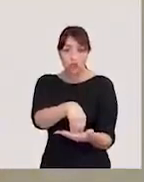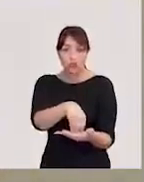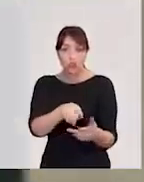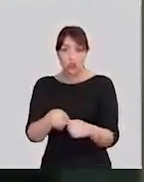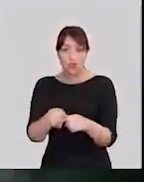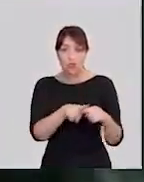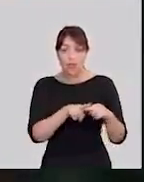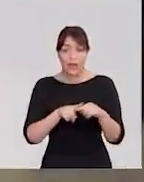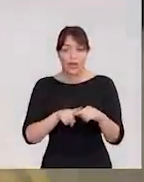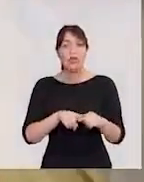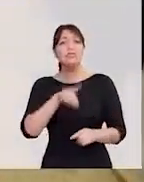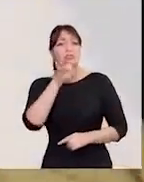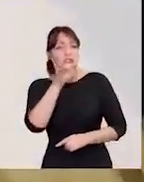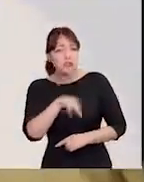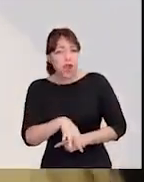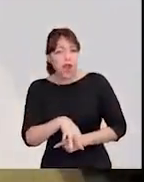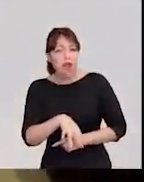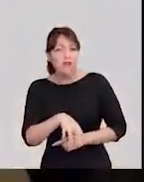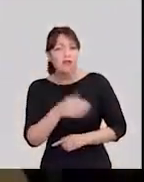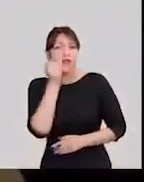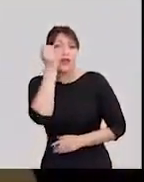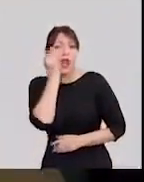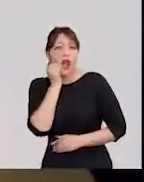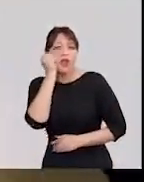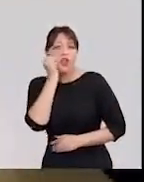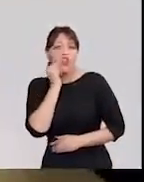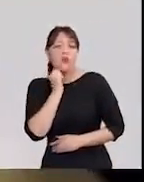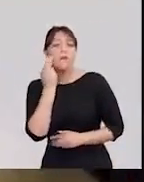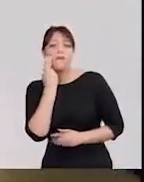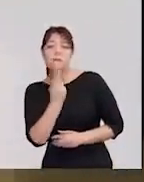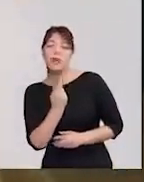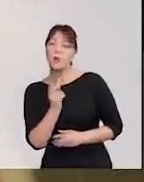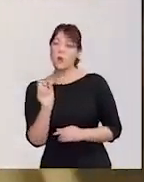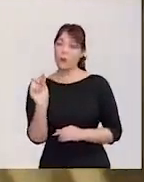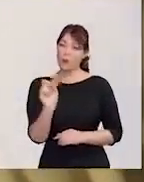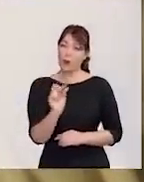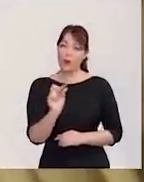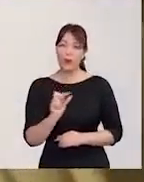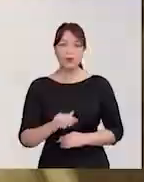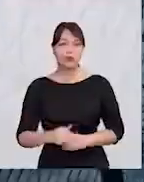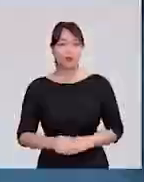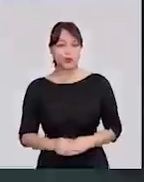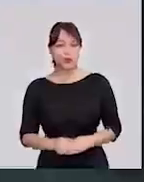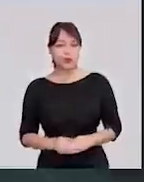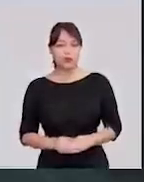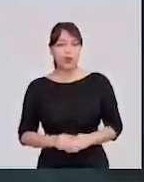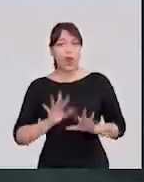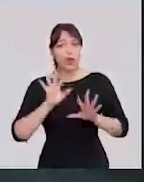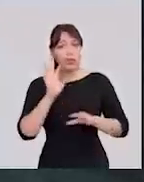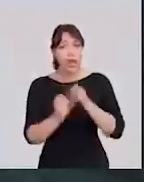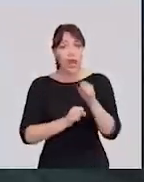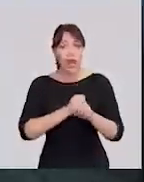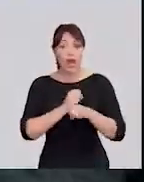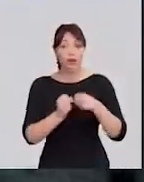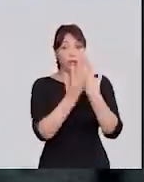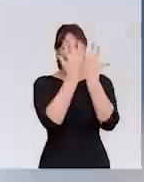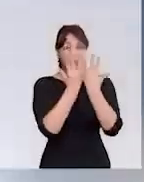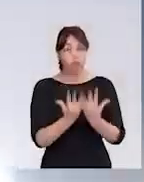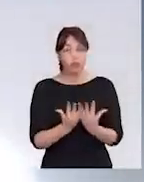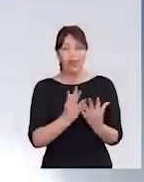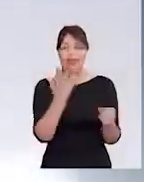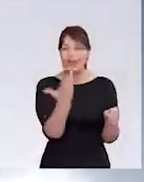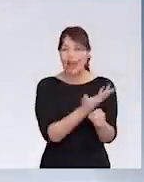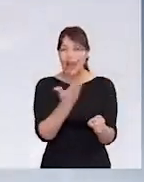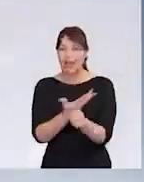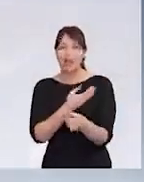más importante, ¿cuánto saben sobre cariño? Al parecer, bastante poco. Pasé 10 años en la cárcel y le